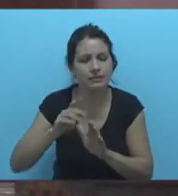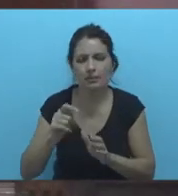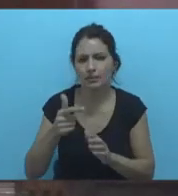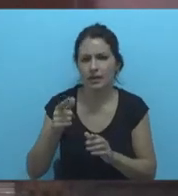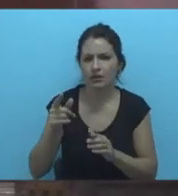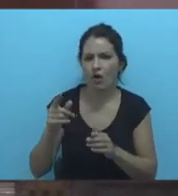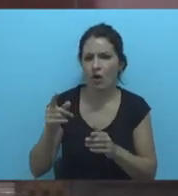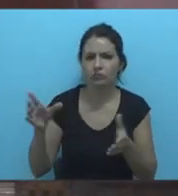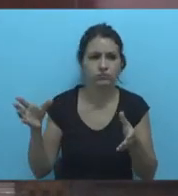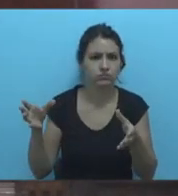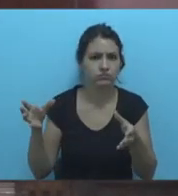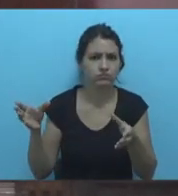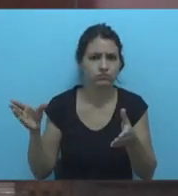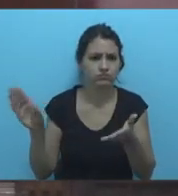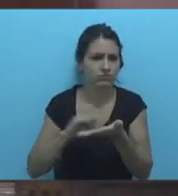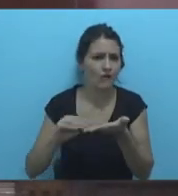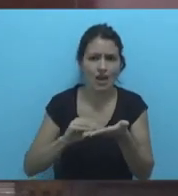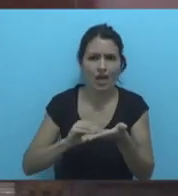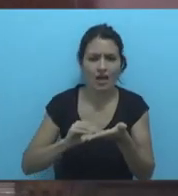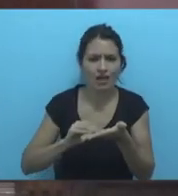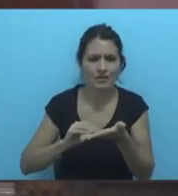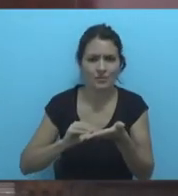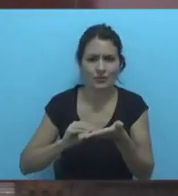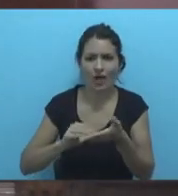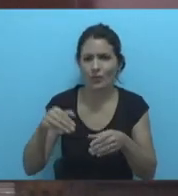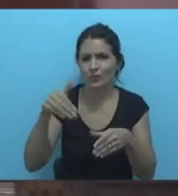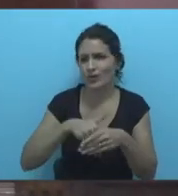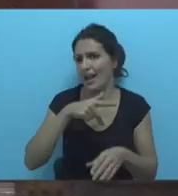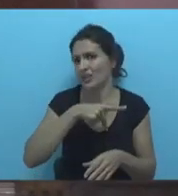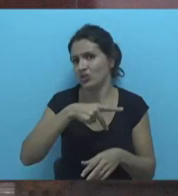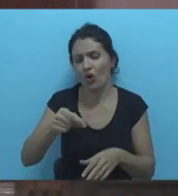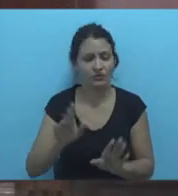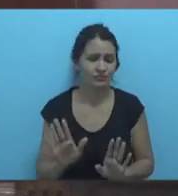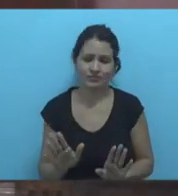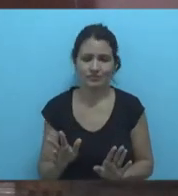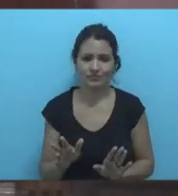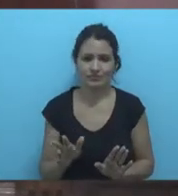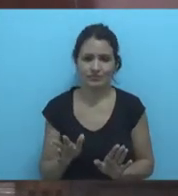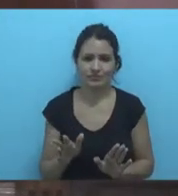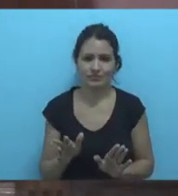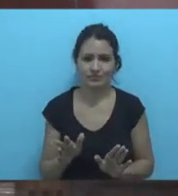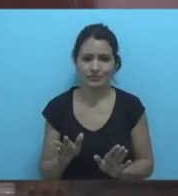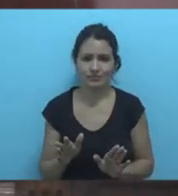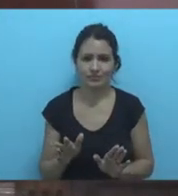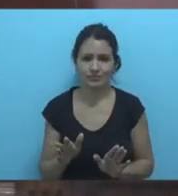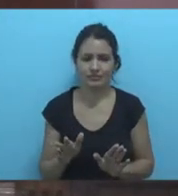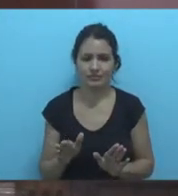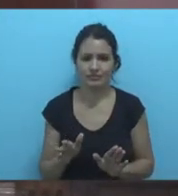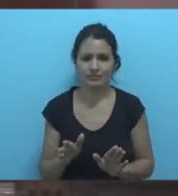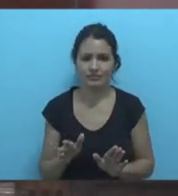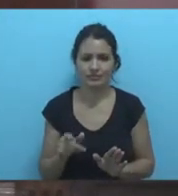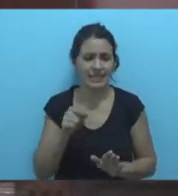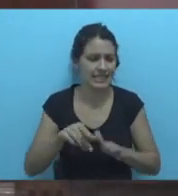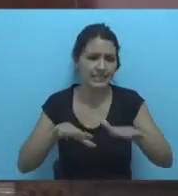legisladores de la oposición en la Argentina, que no se animaron ni en un escenario como el de la pandemia,